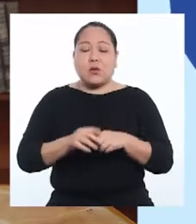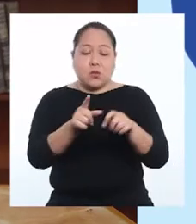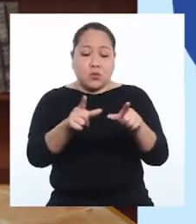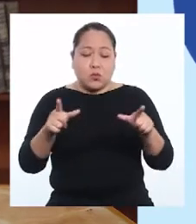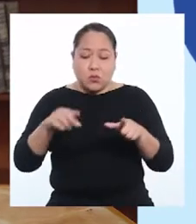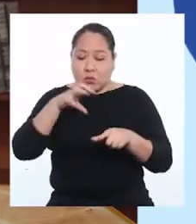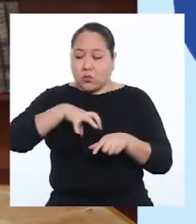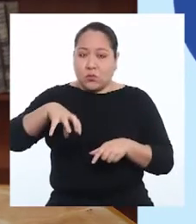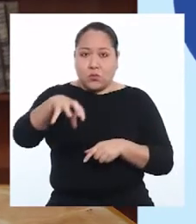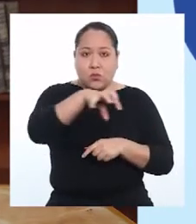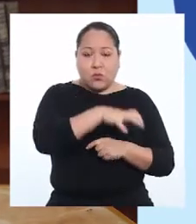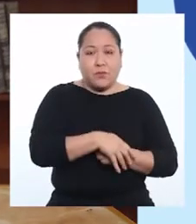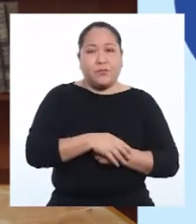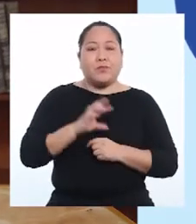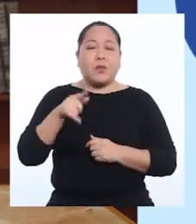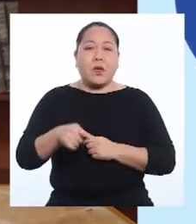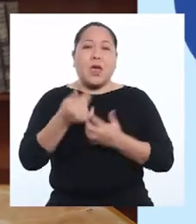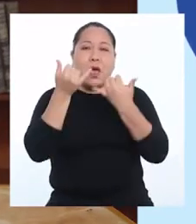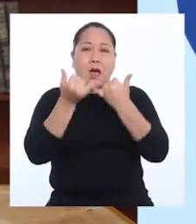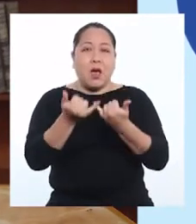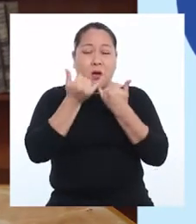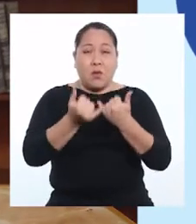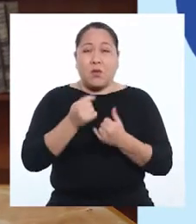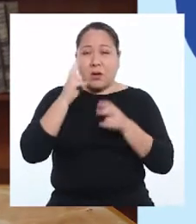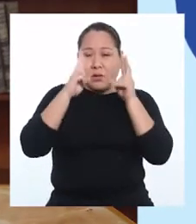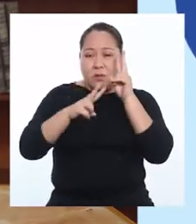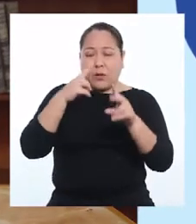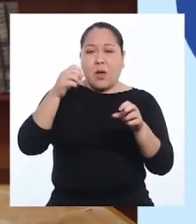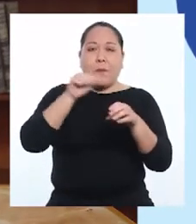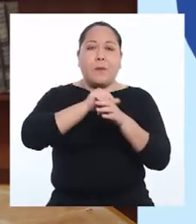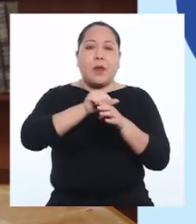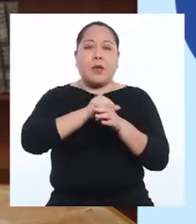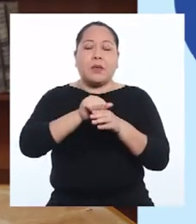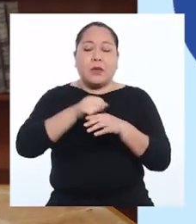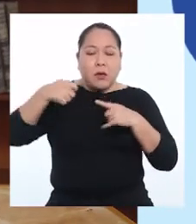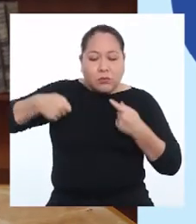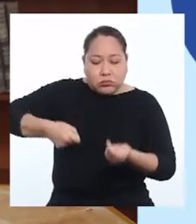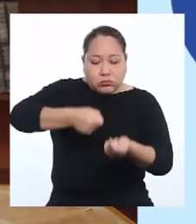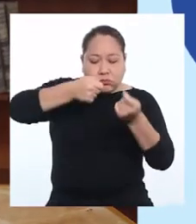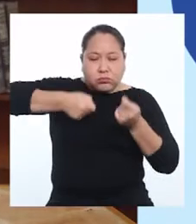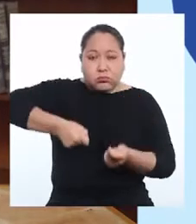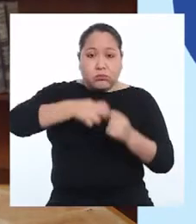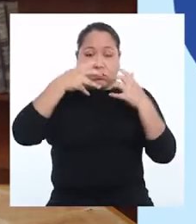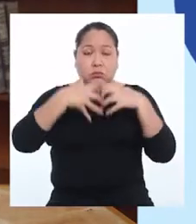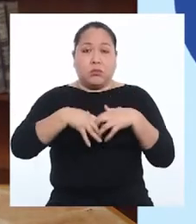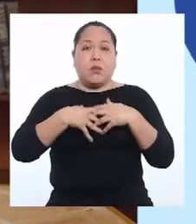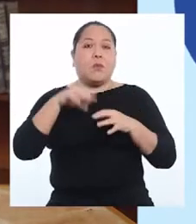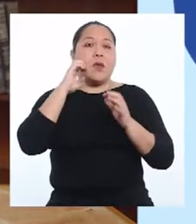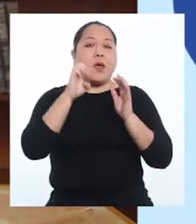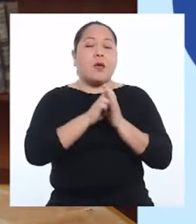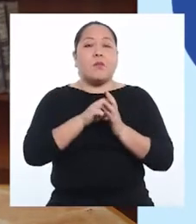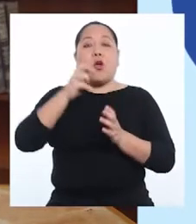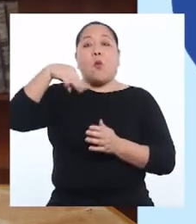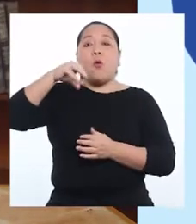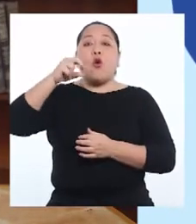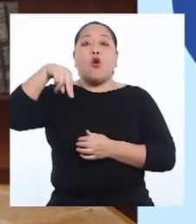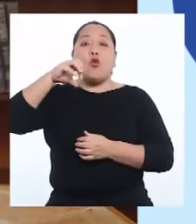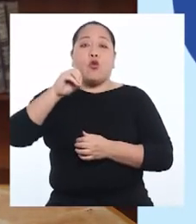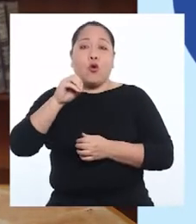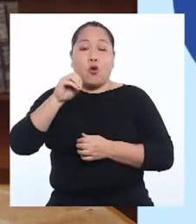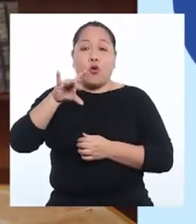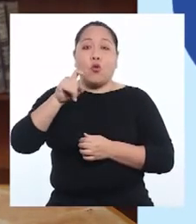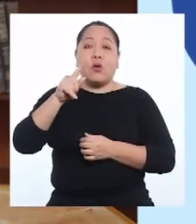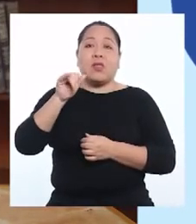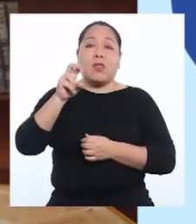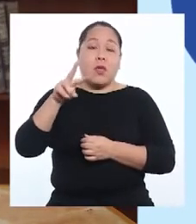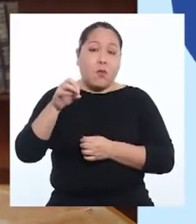naturales de los territorios. La tendencia actual hacia prácticas agrícolas industriales como